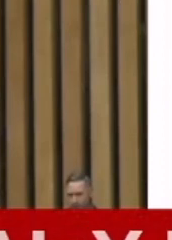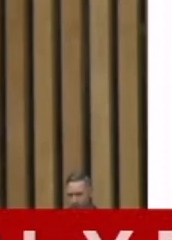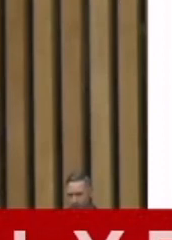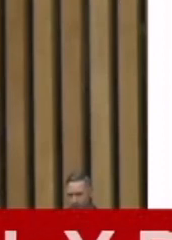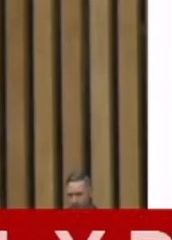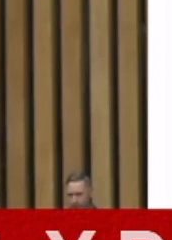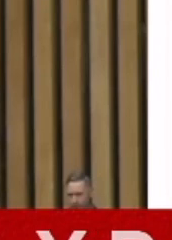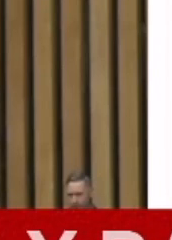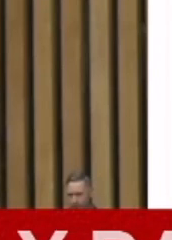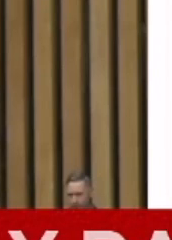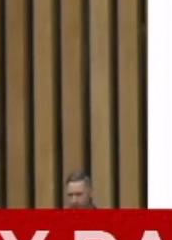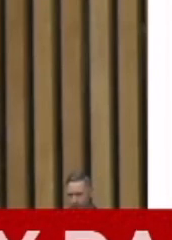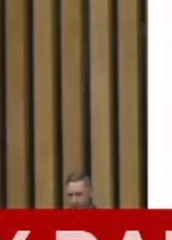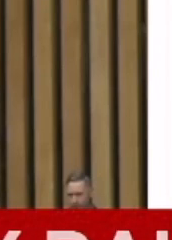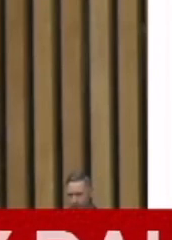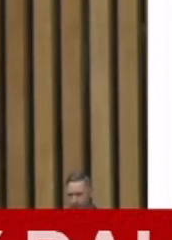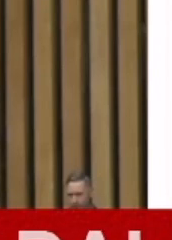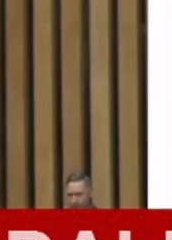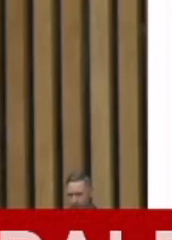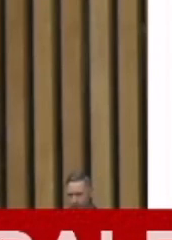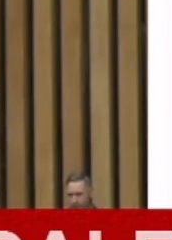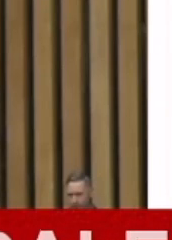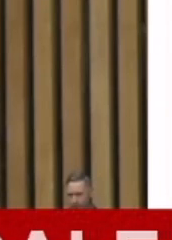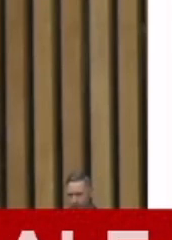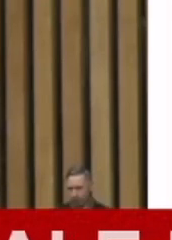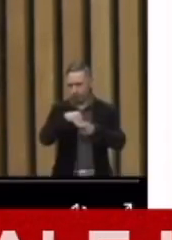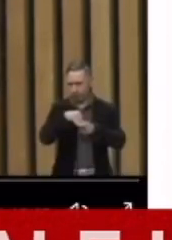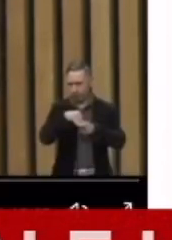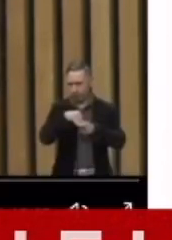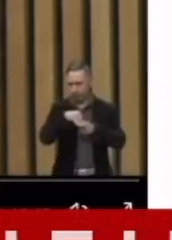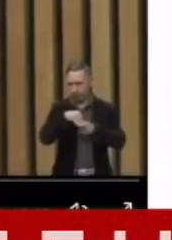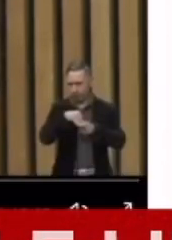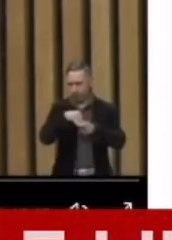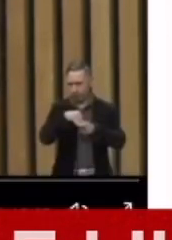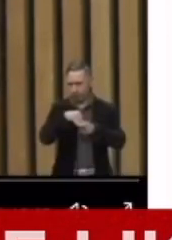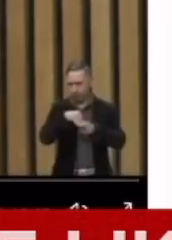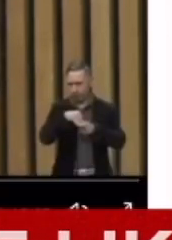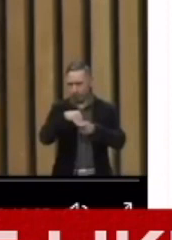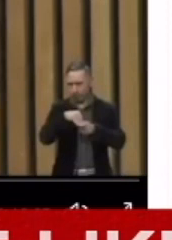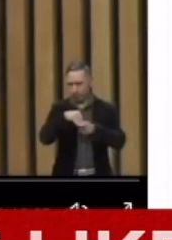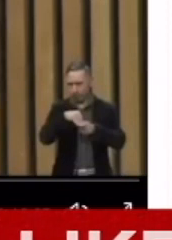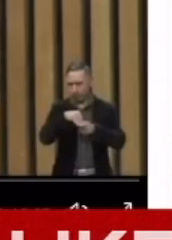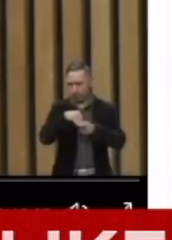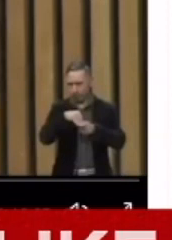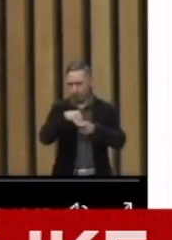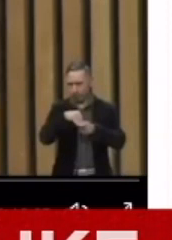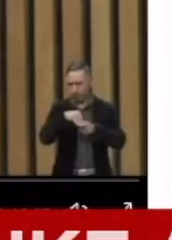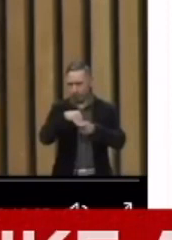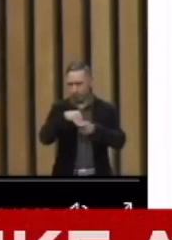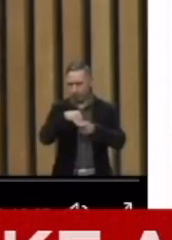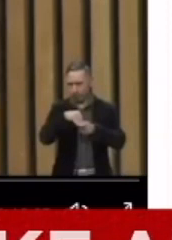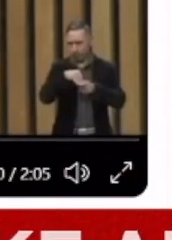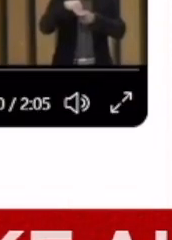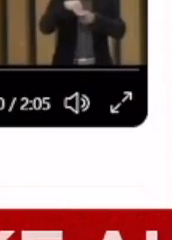consulta popular sólo quieren instalar 57 mil casillas en la elección federal se instalaron 156 mil se